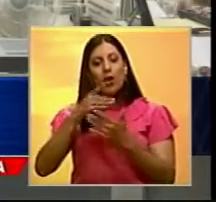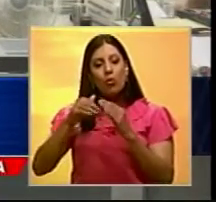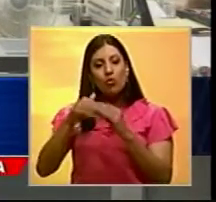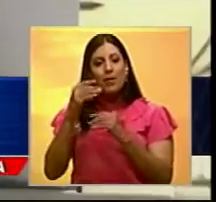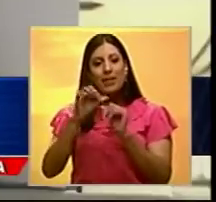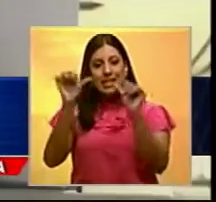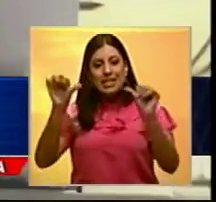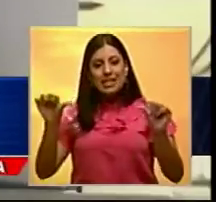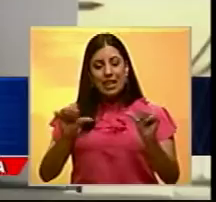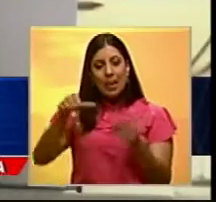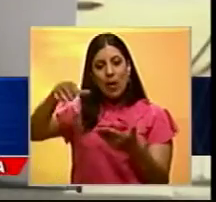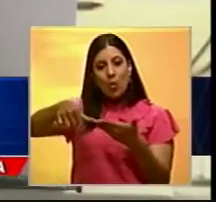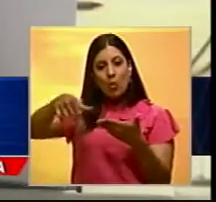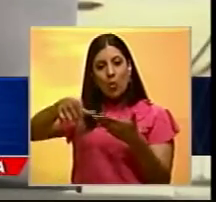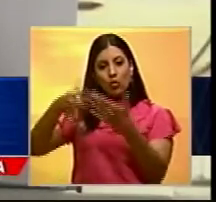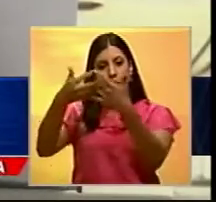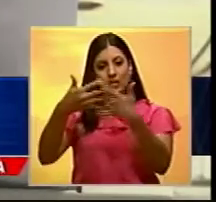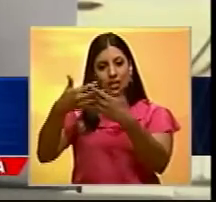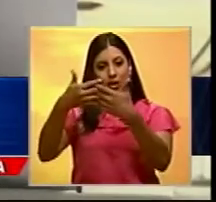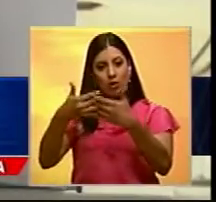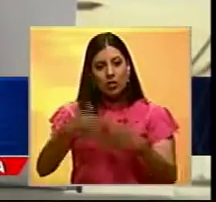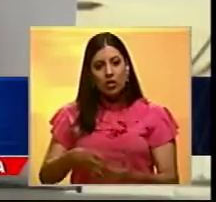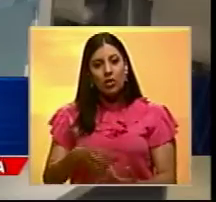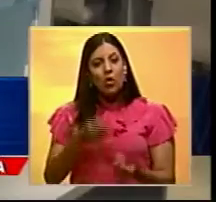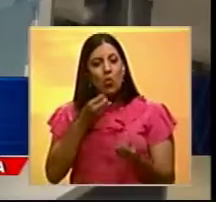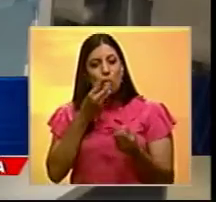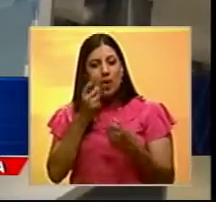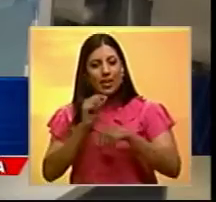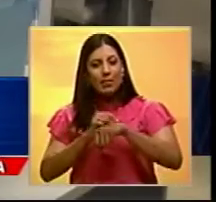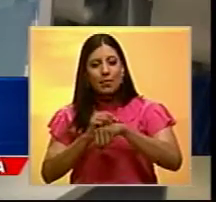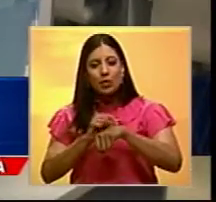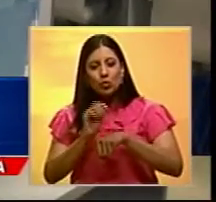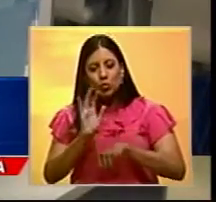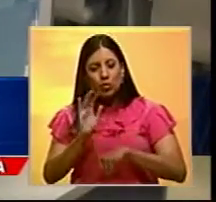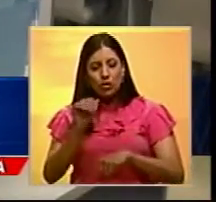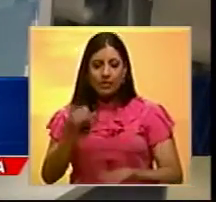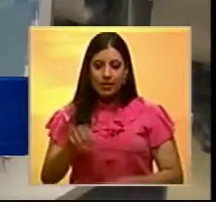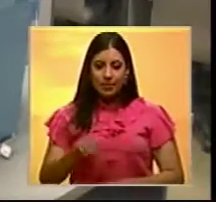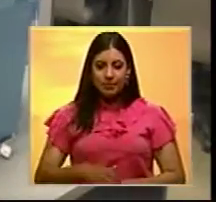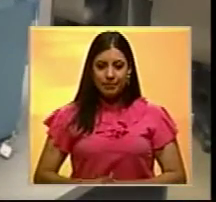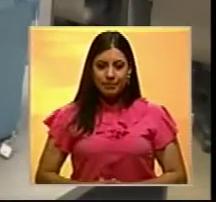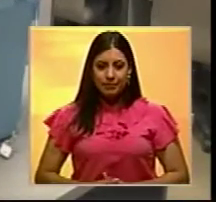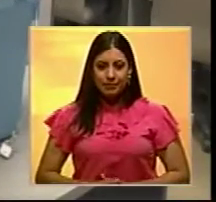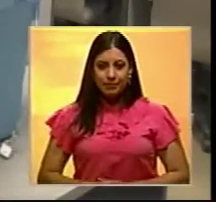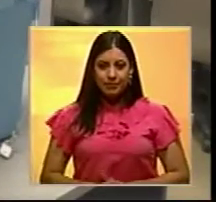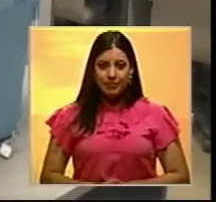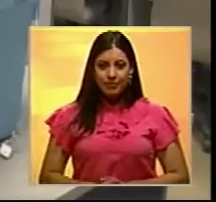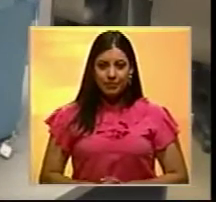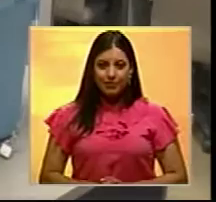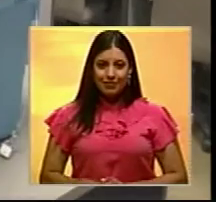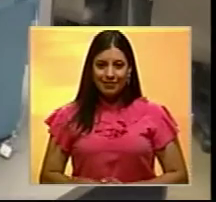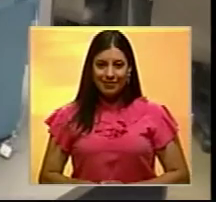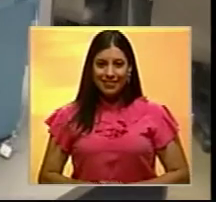modificar sistema electoral estadounidense. Los detalles en tan solo minutos.